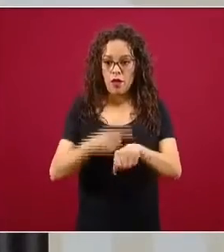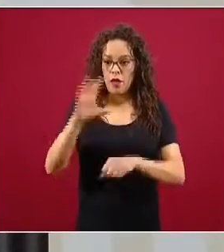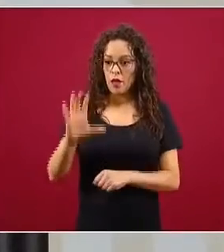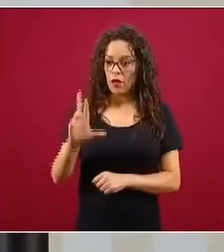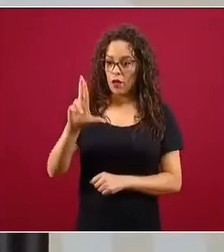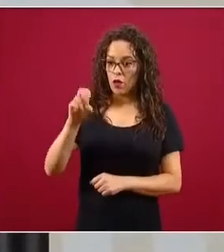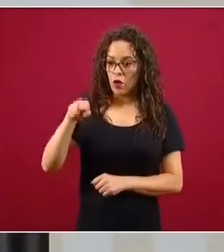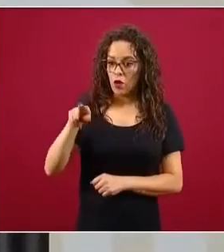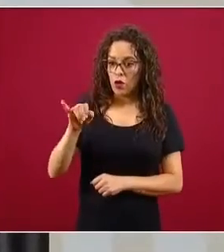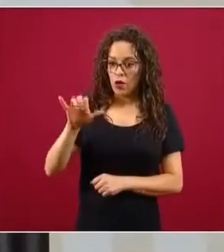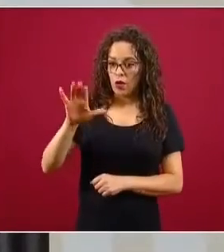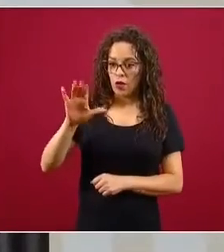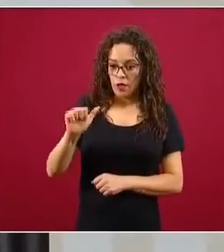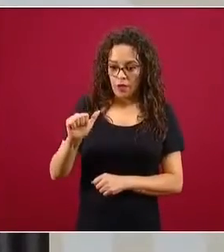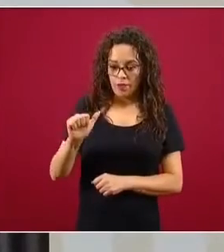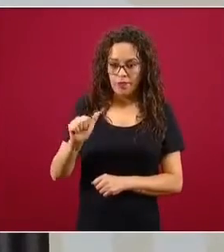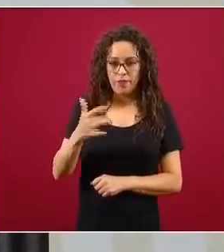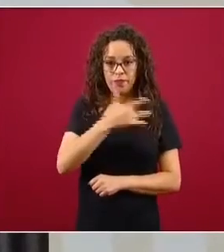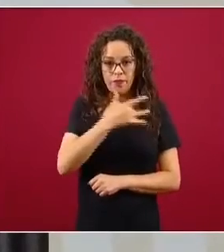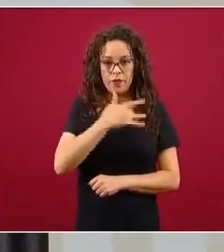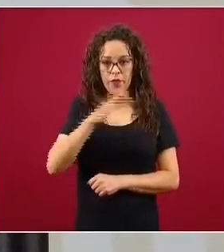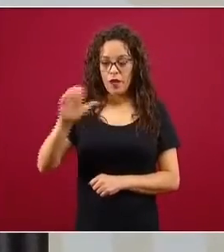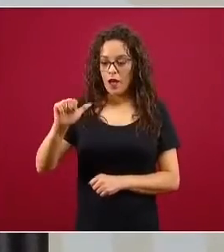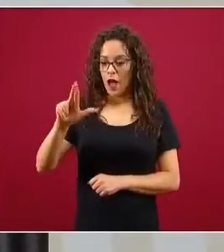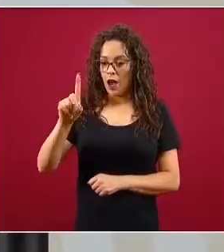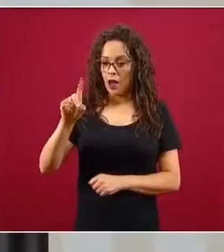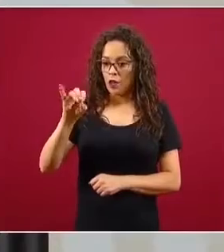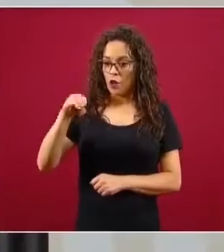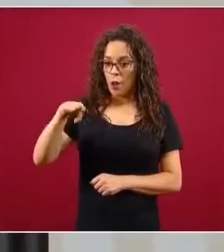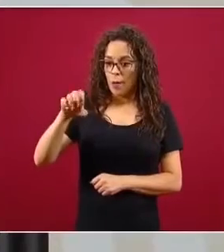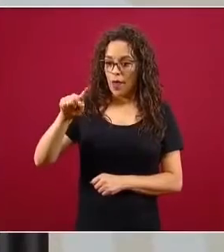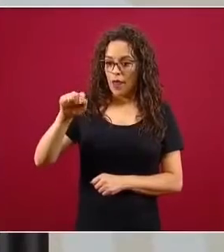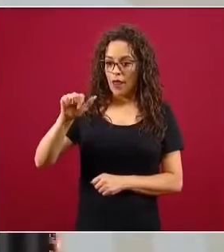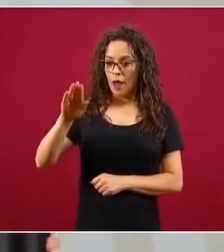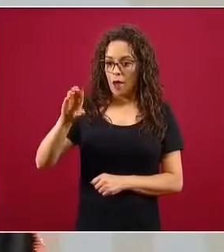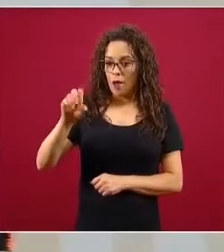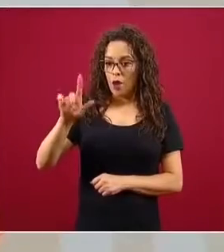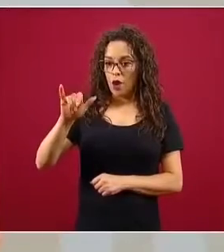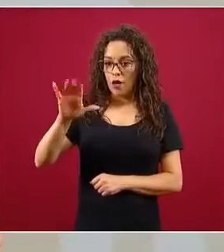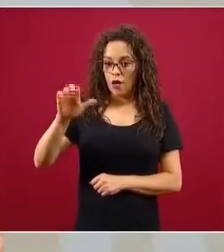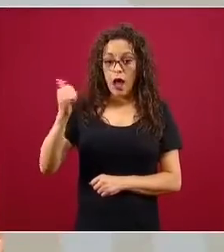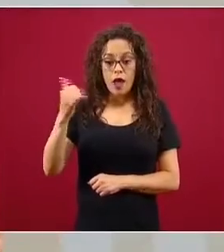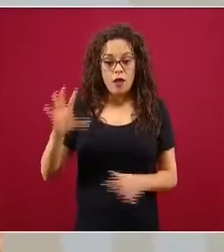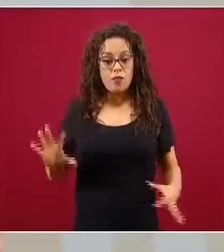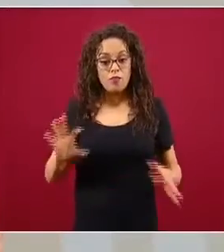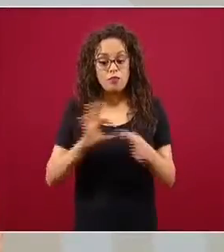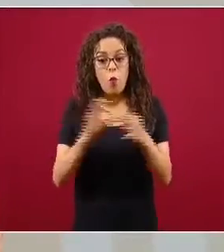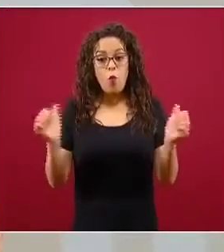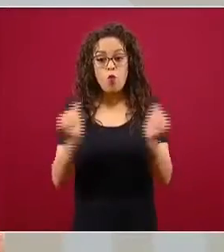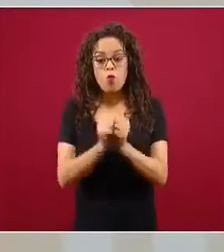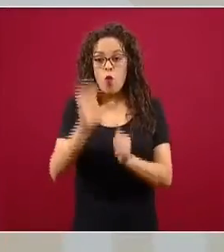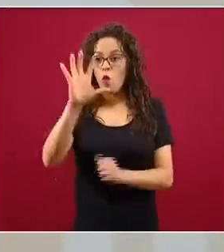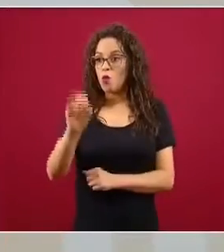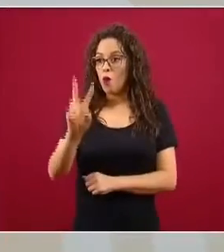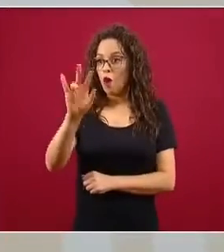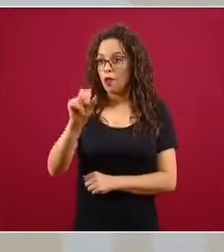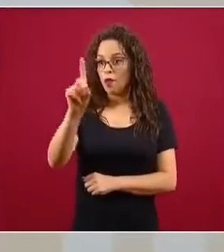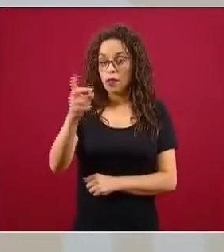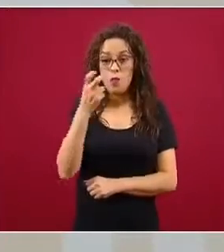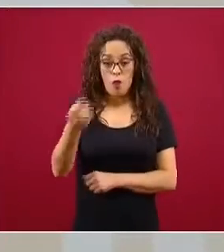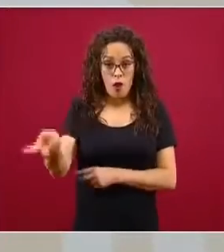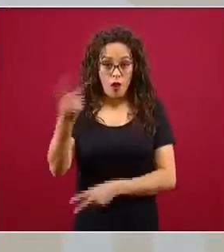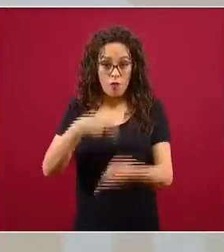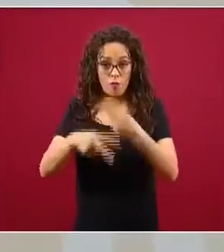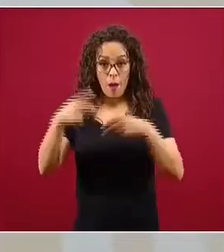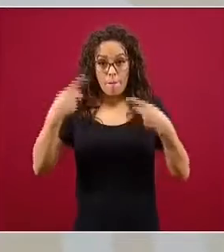enfermedad cardiometabólica y su relación con la pandemia de COVID. Y para eso nos acompaña hoy un especialista,